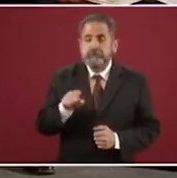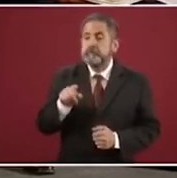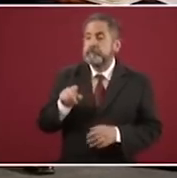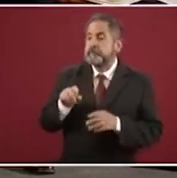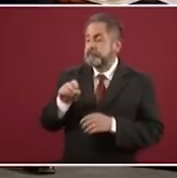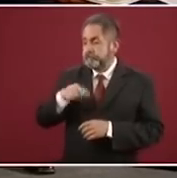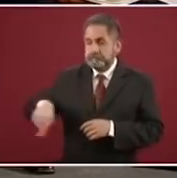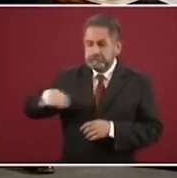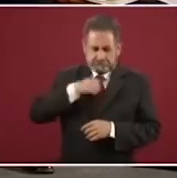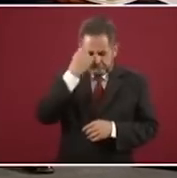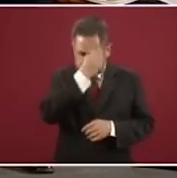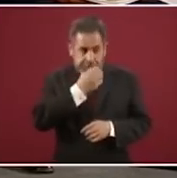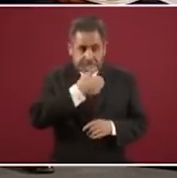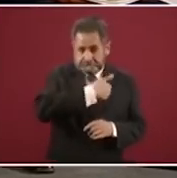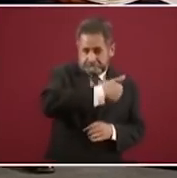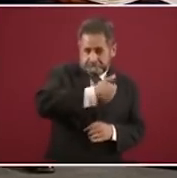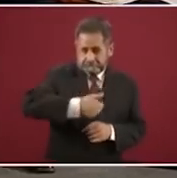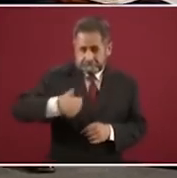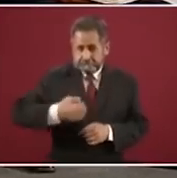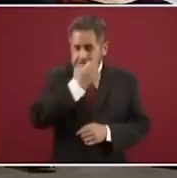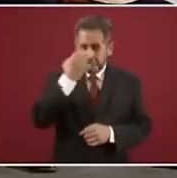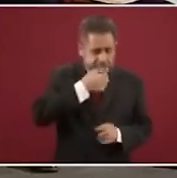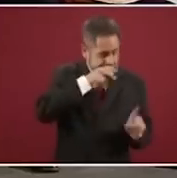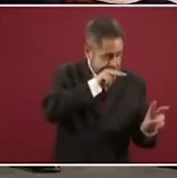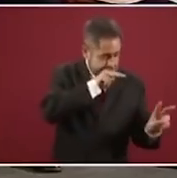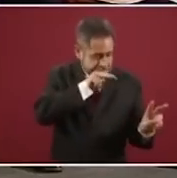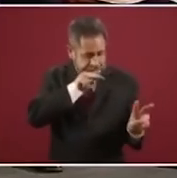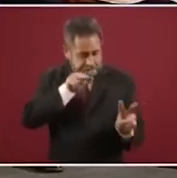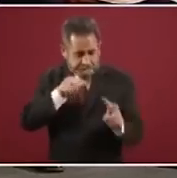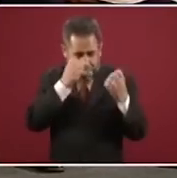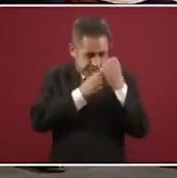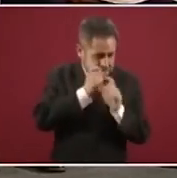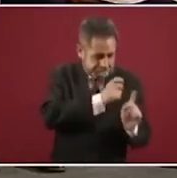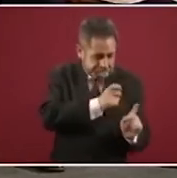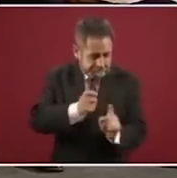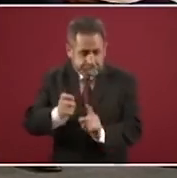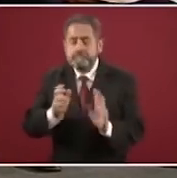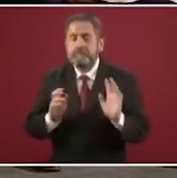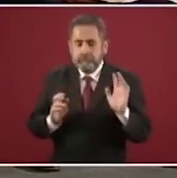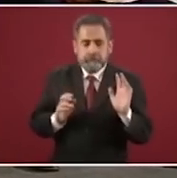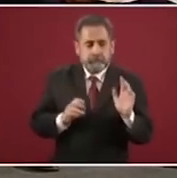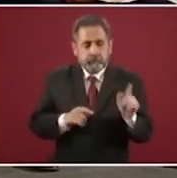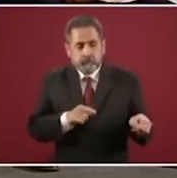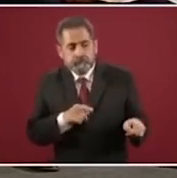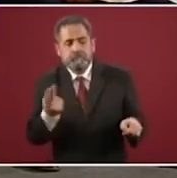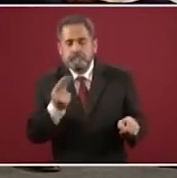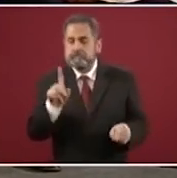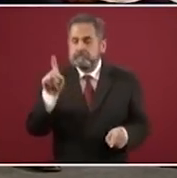se está haciendo escuela por escuela, vamos a ir atendiendo las demandas de